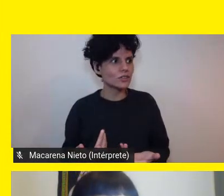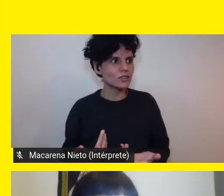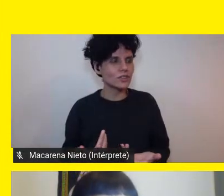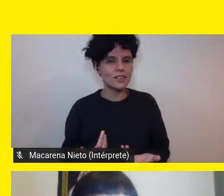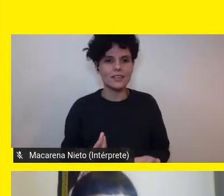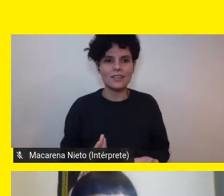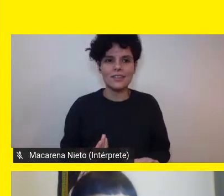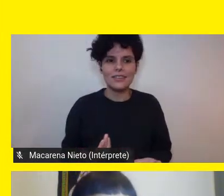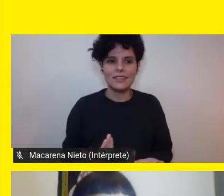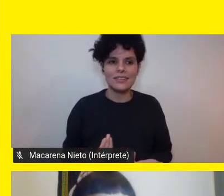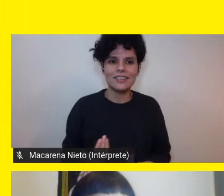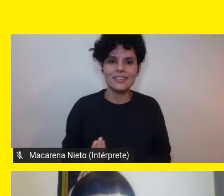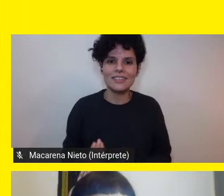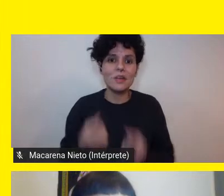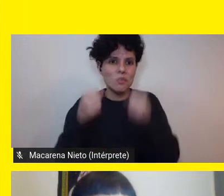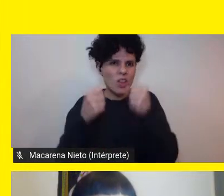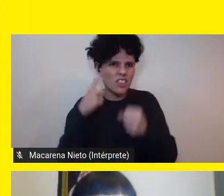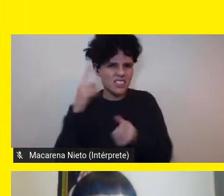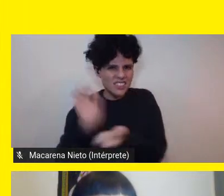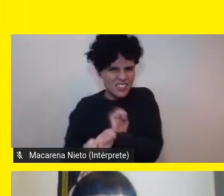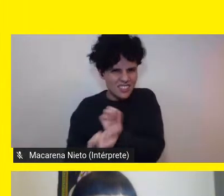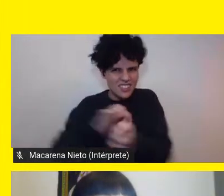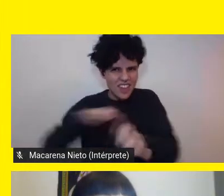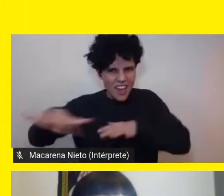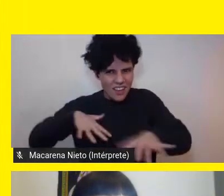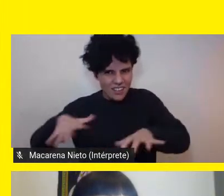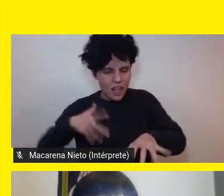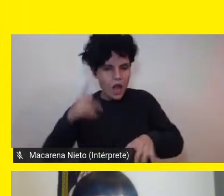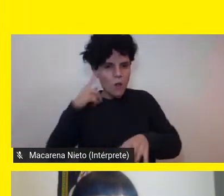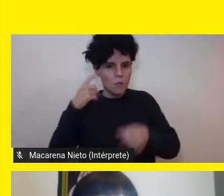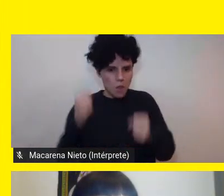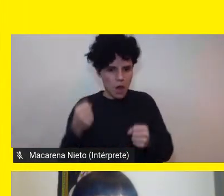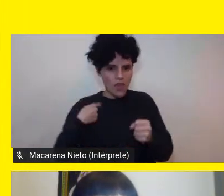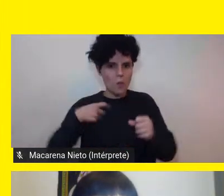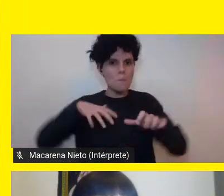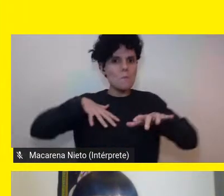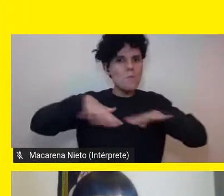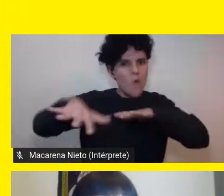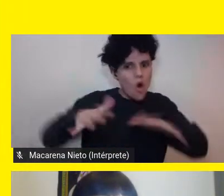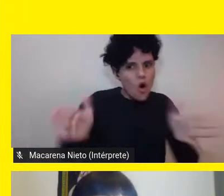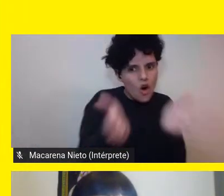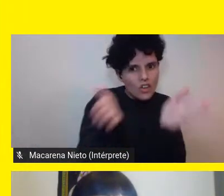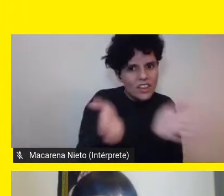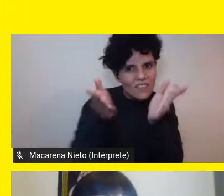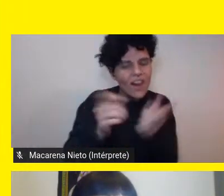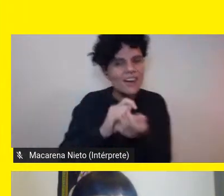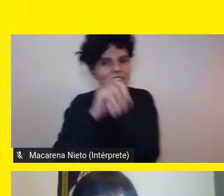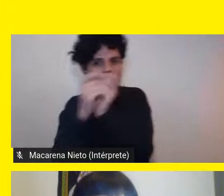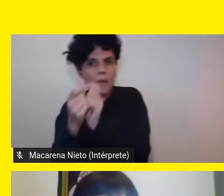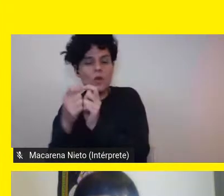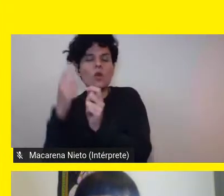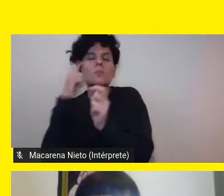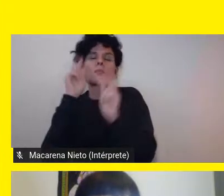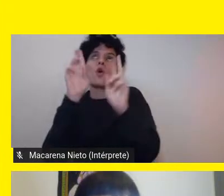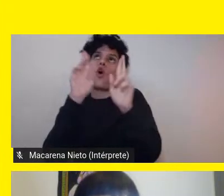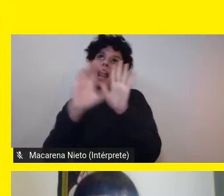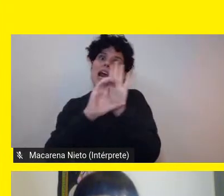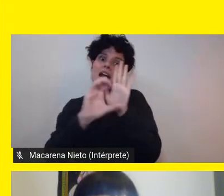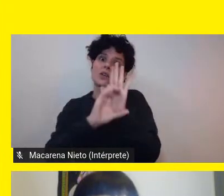energía puede ser motor de cambio más allá del cambio constitucional que todos esperamos que